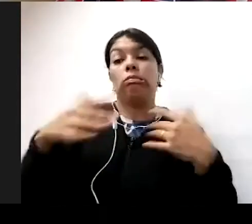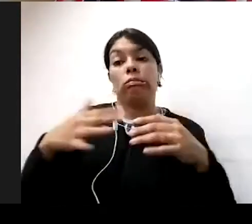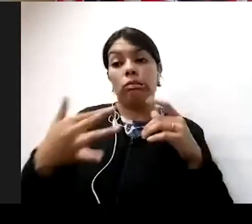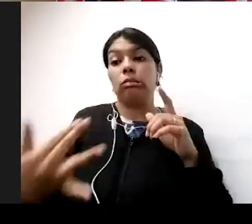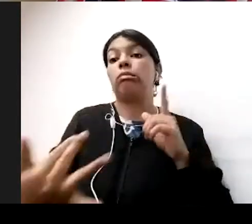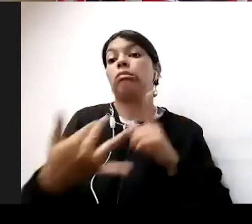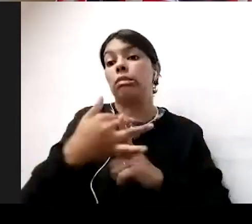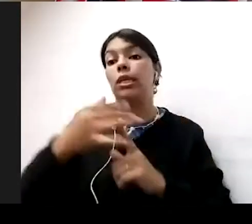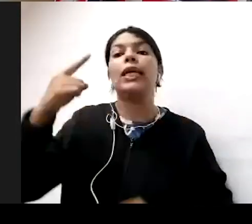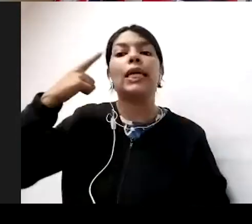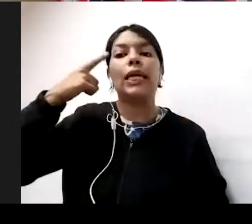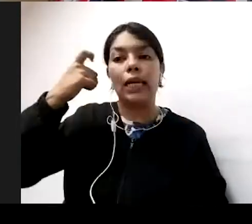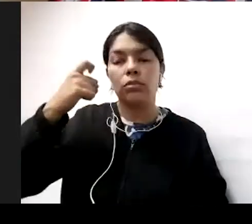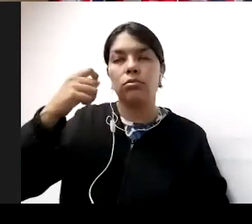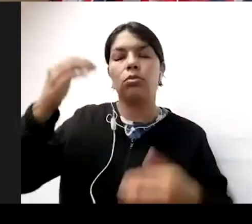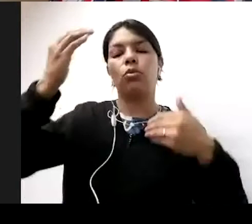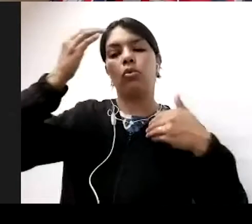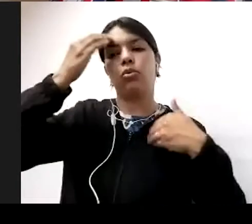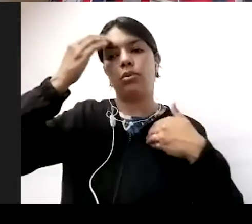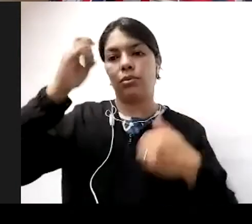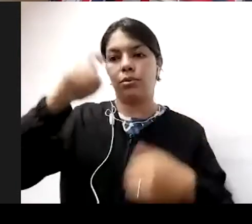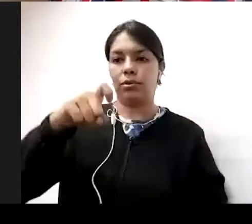anteriormente.